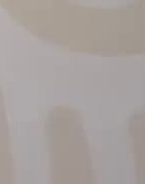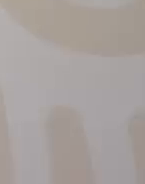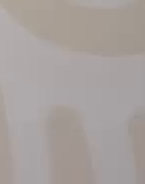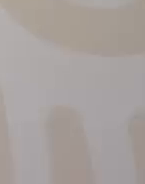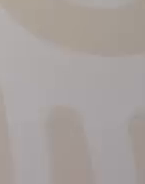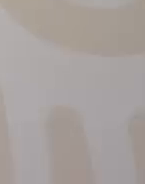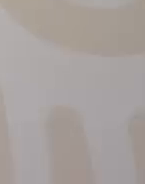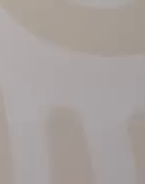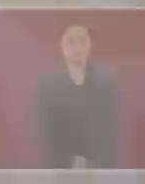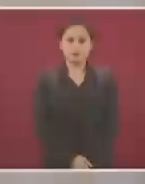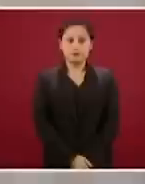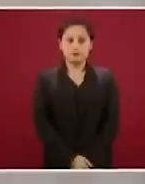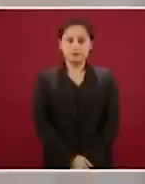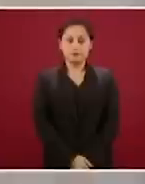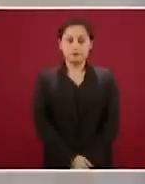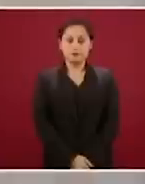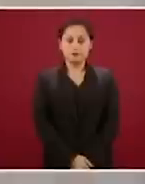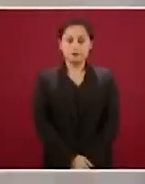fundamentalmente,